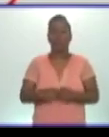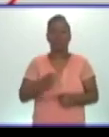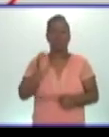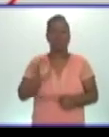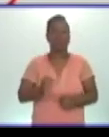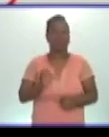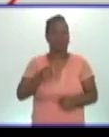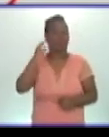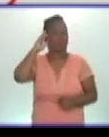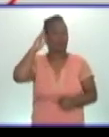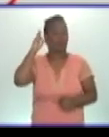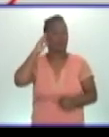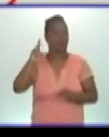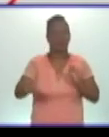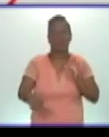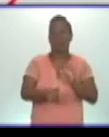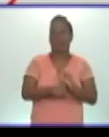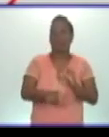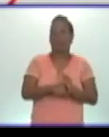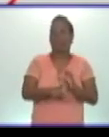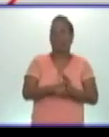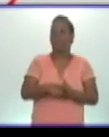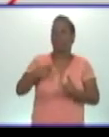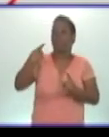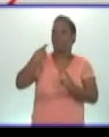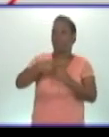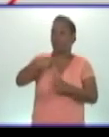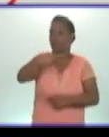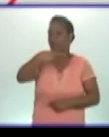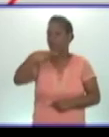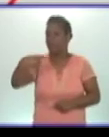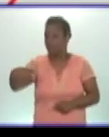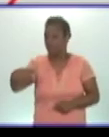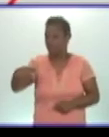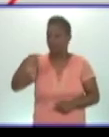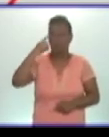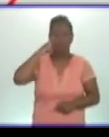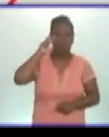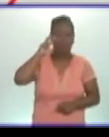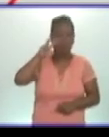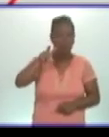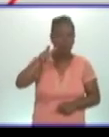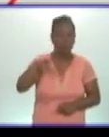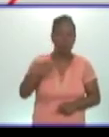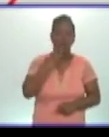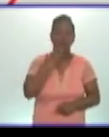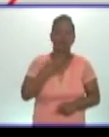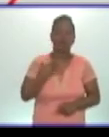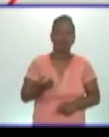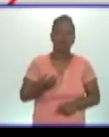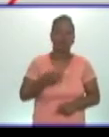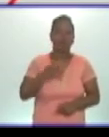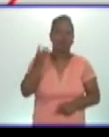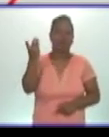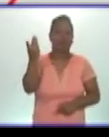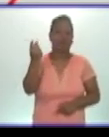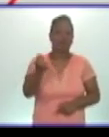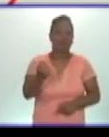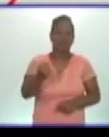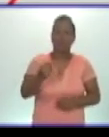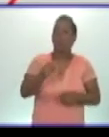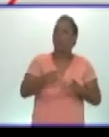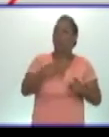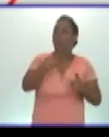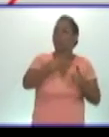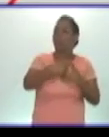signos con los números racionales. Observen ustedes cómo habían números con signos diferentes y números